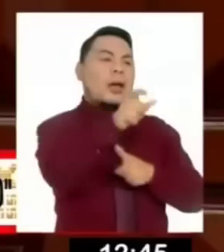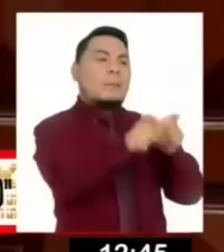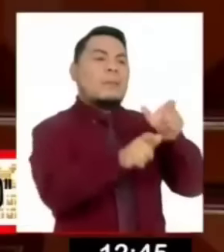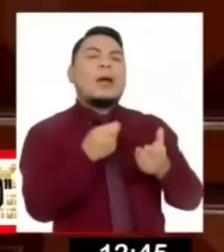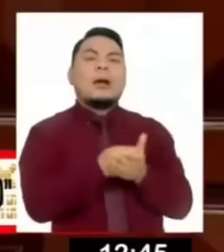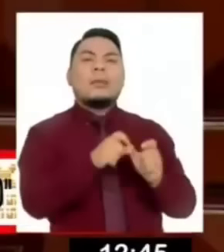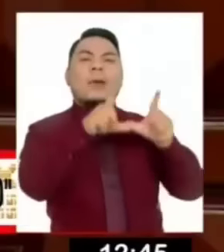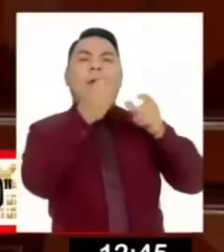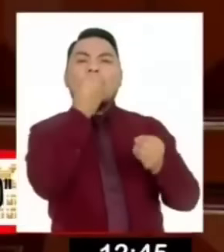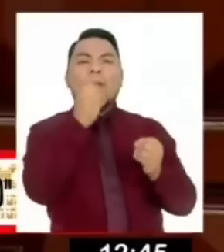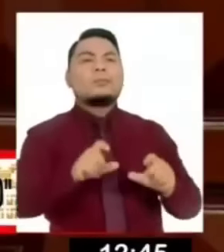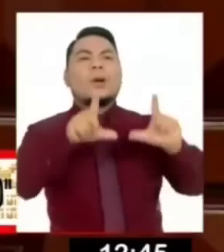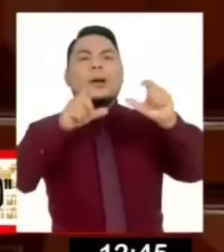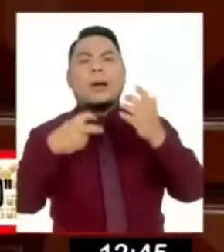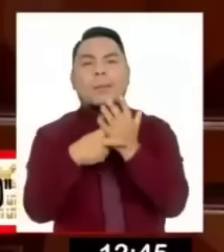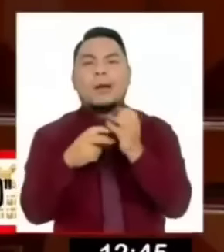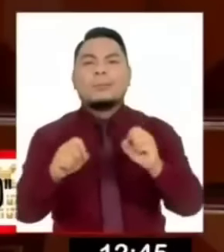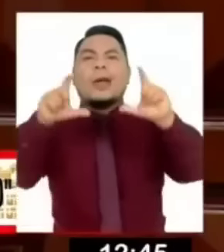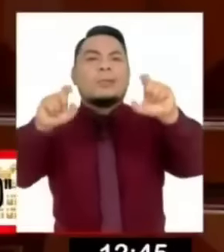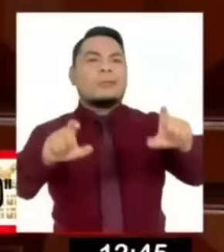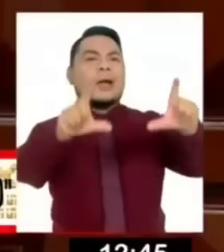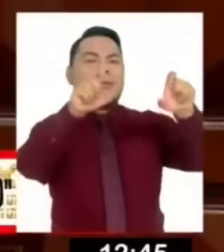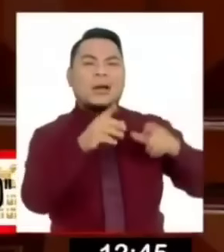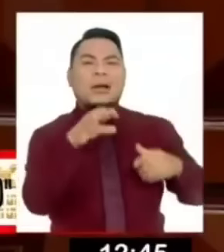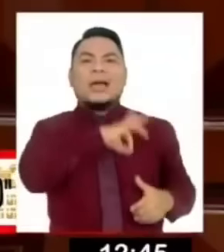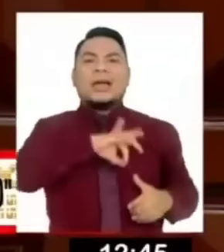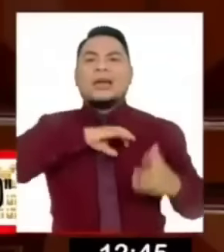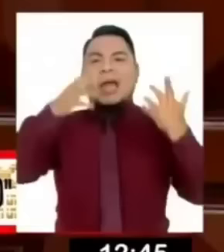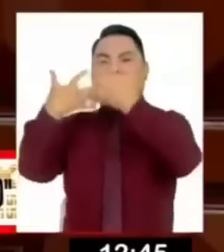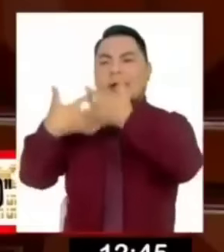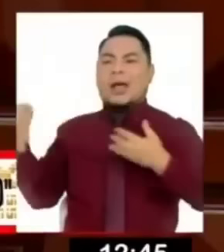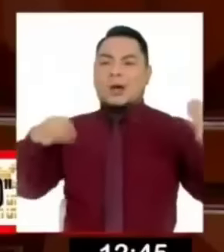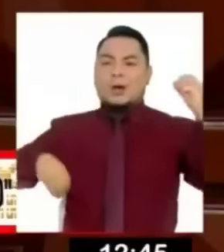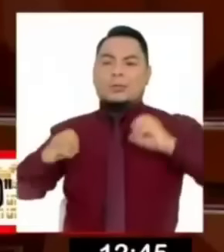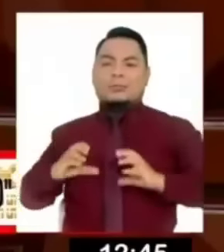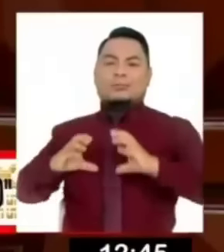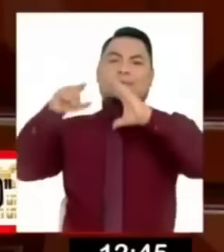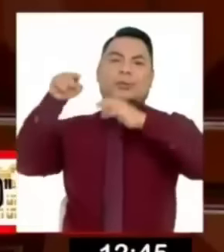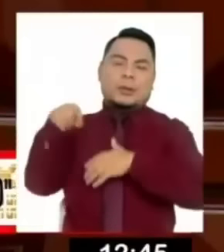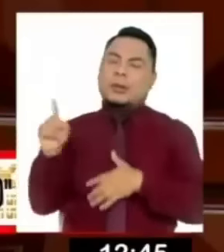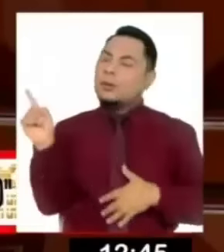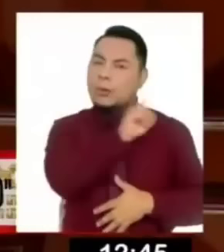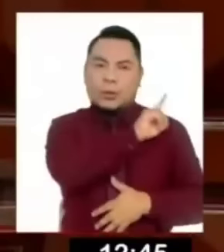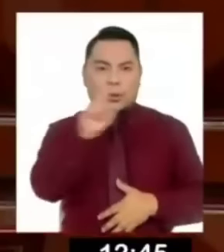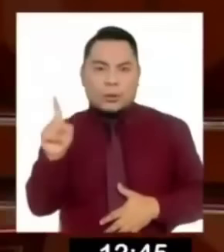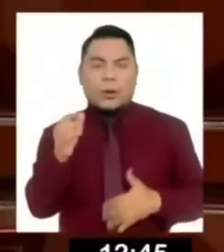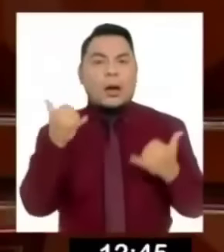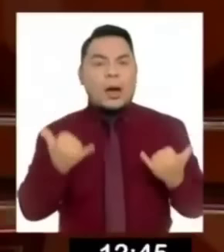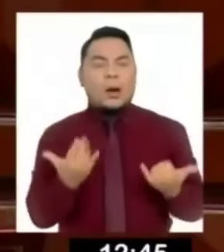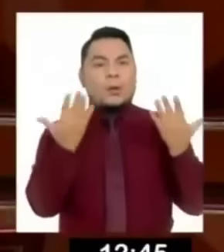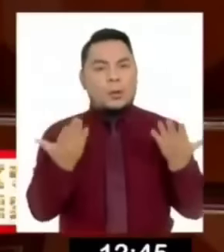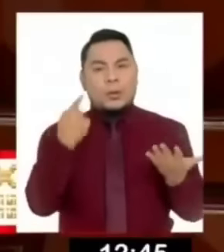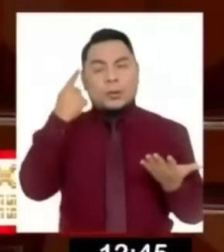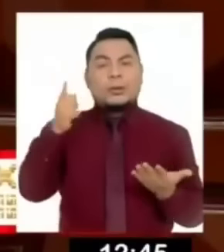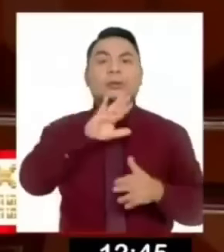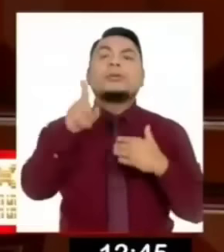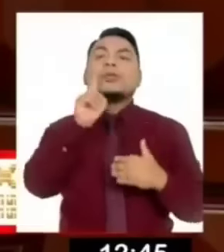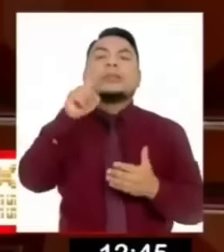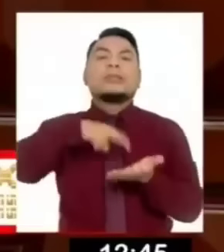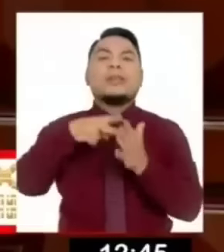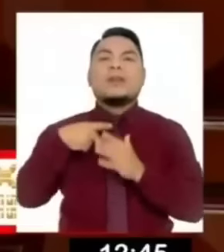de los alimentos y los pasajes para beneficio de una empresa monopólica. No estamos hablando de subsidios